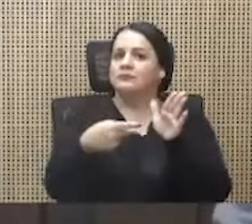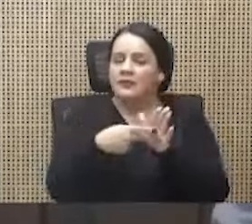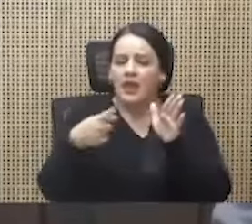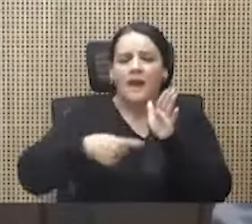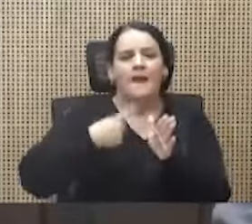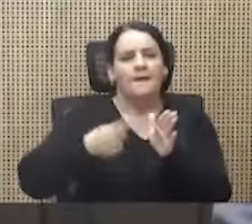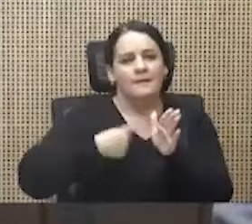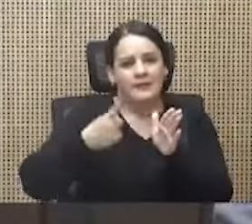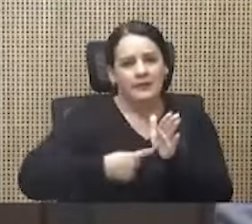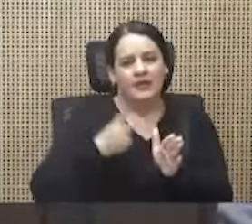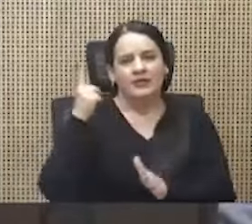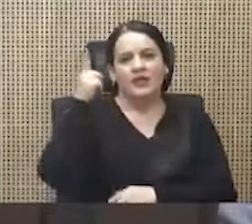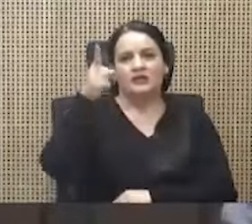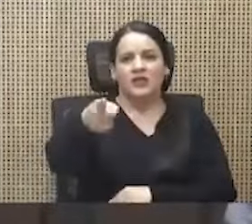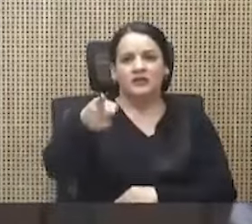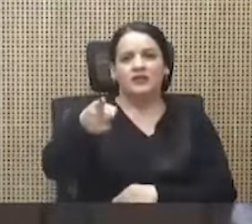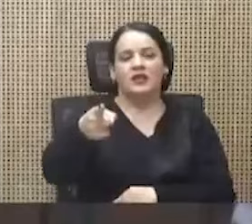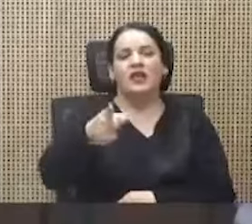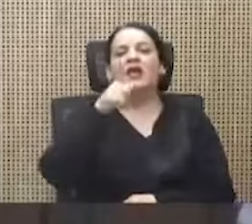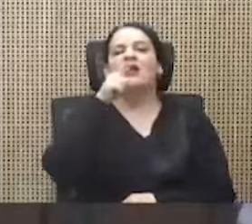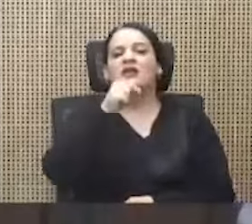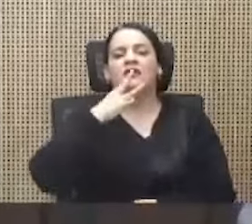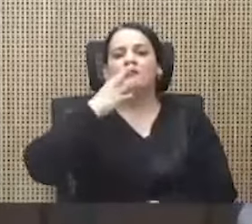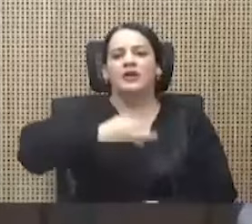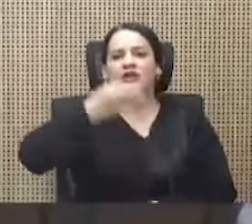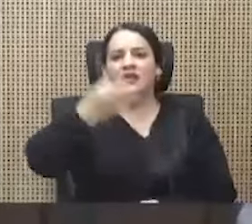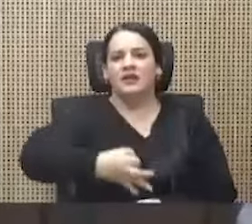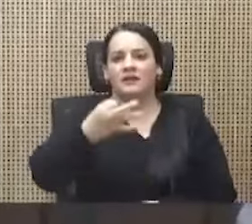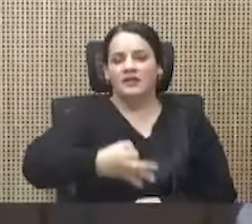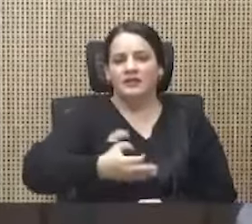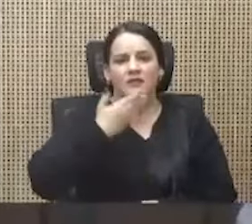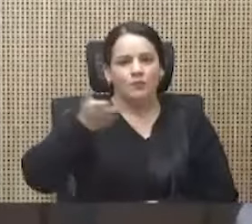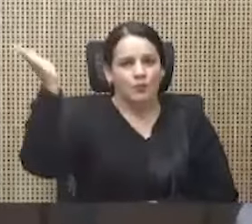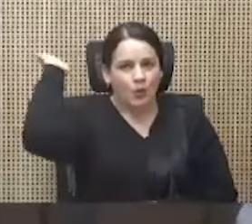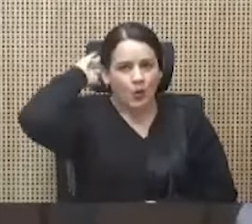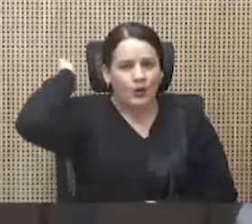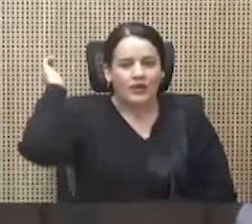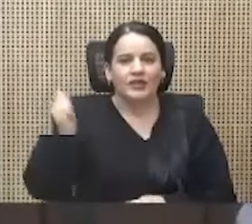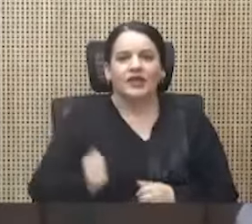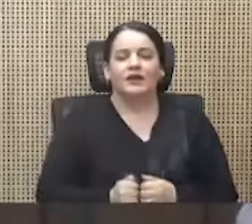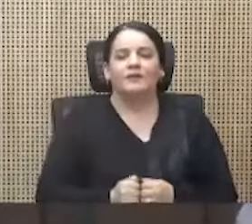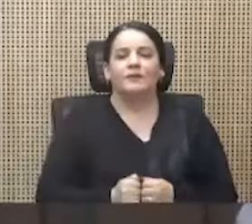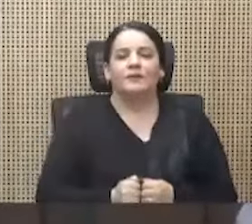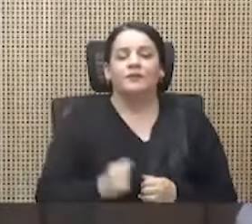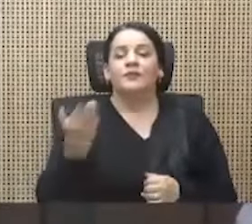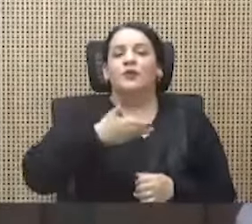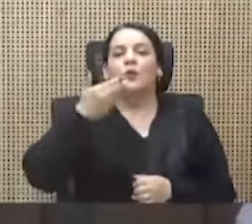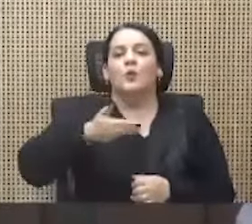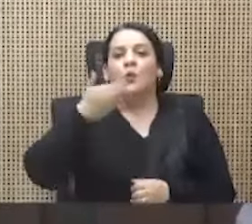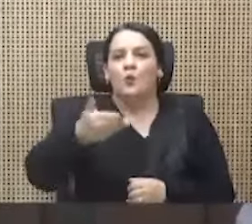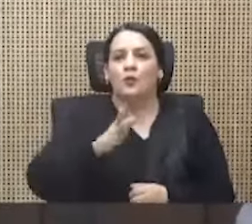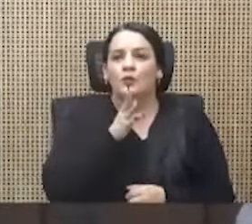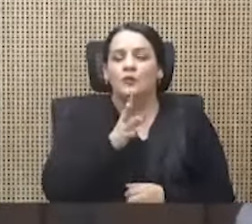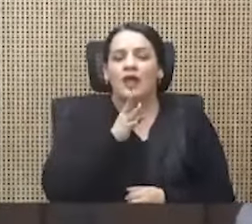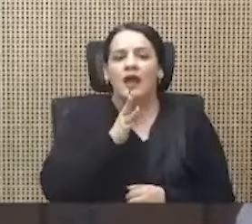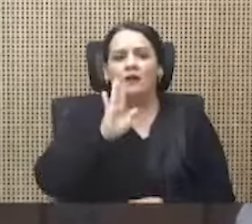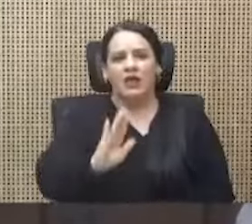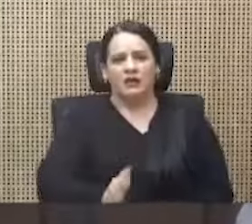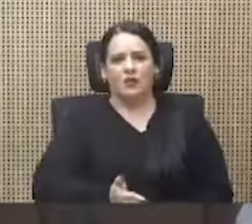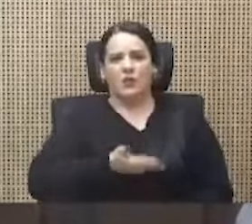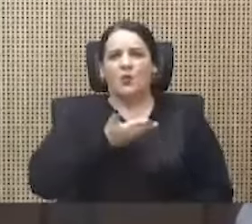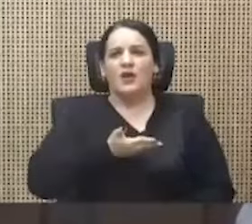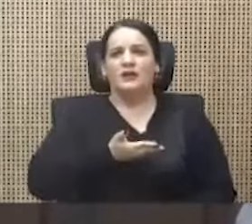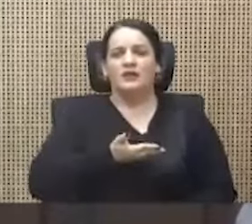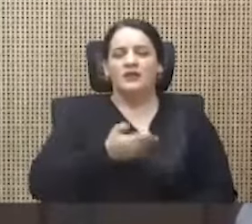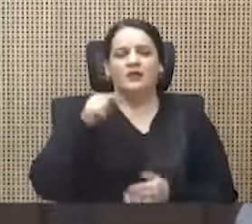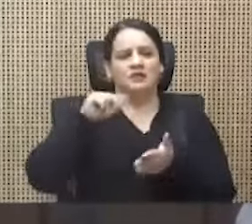veces está señalando a quien es verdaderamente hipócrita. Que cuando se habla de arrogancia,